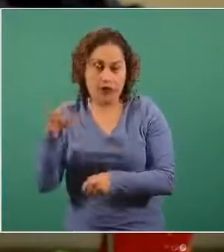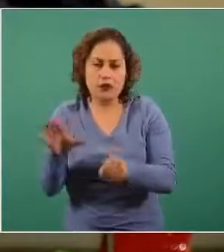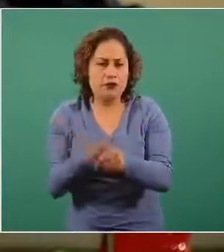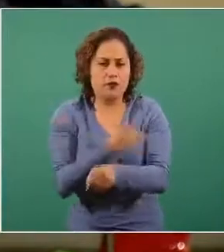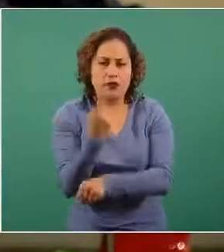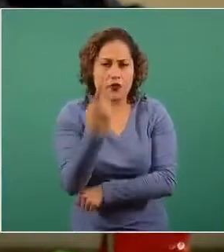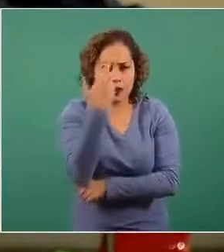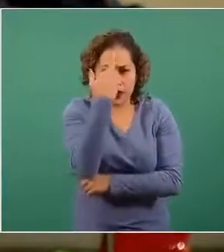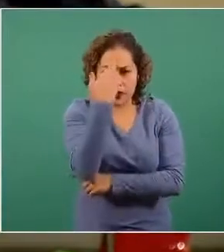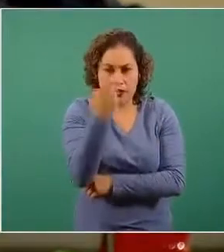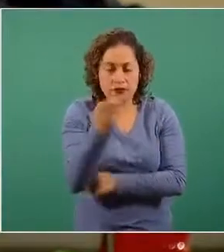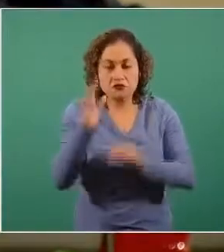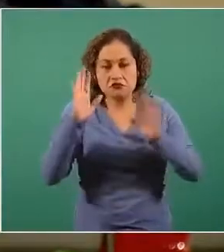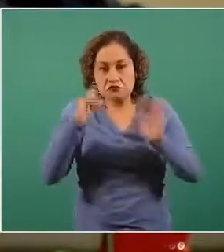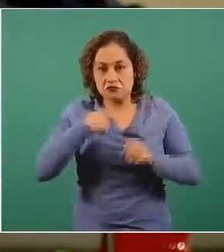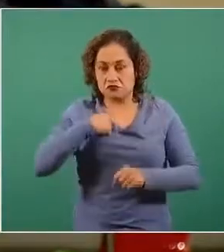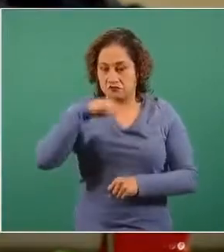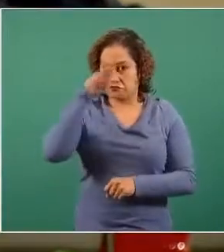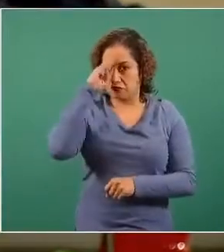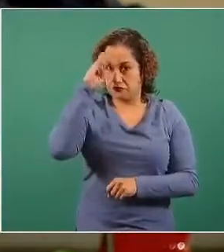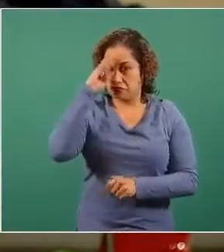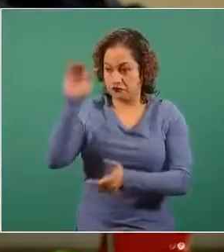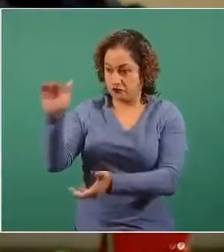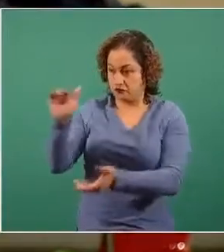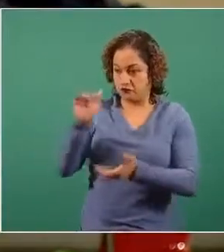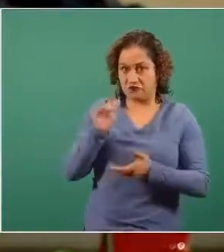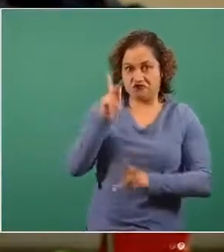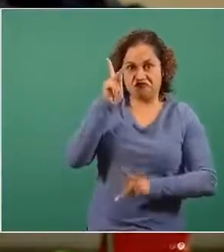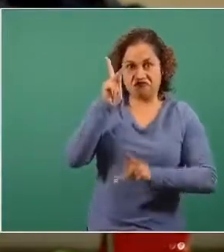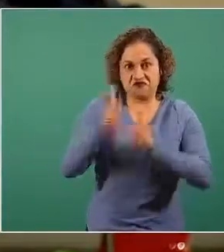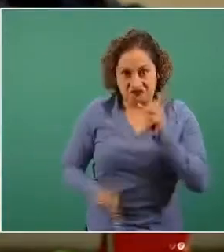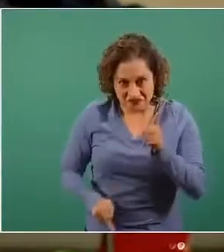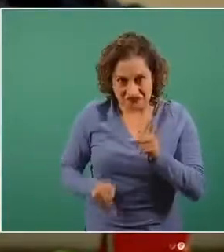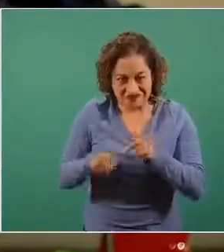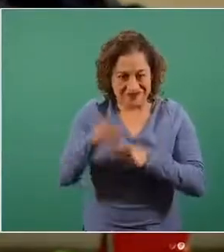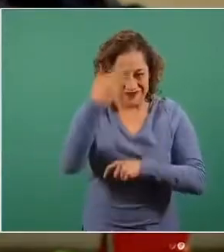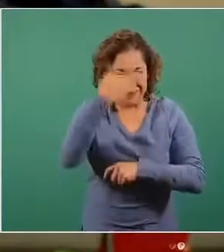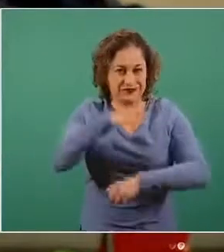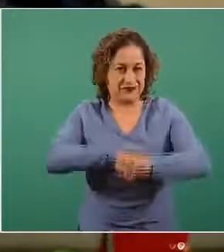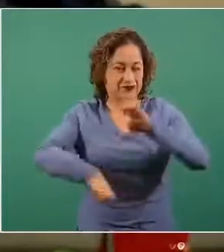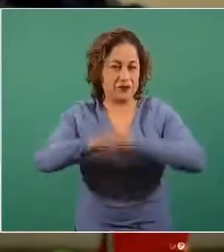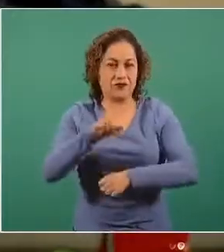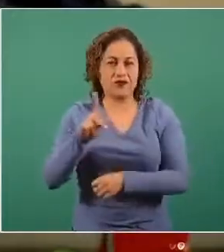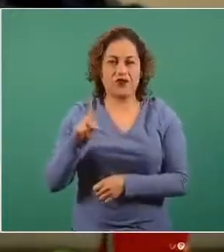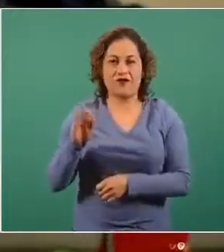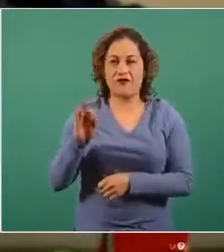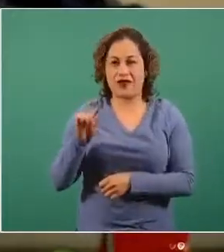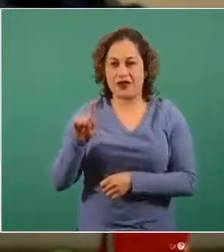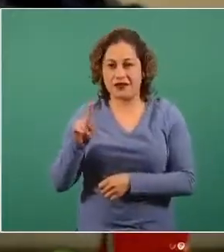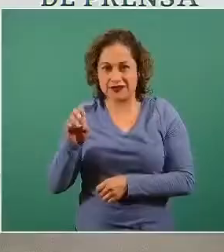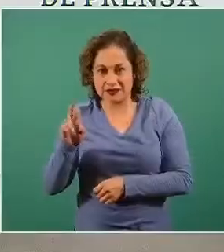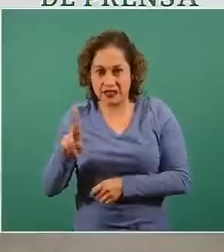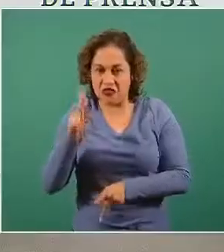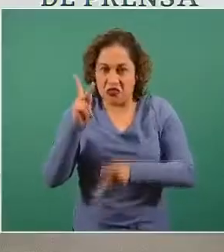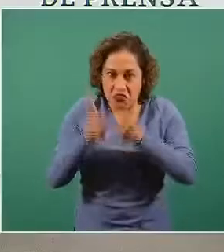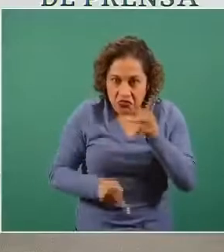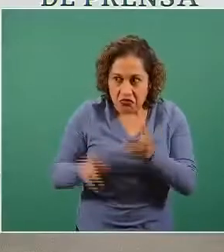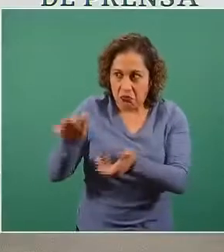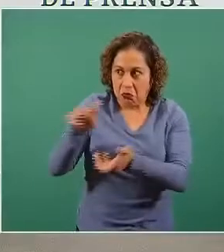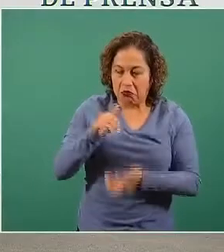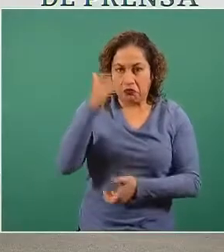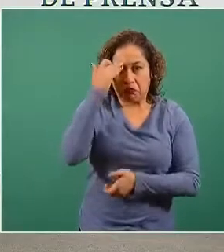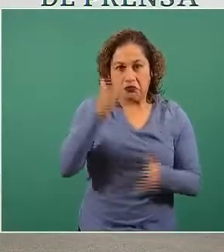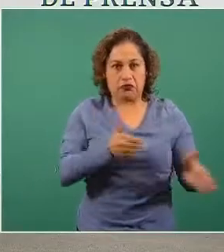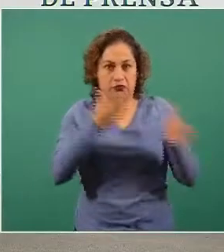esta situación de que dejaron de llegar vacunas por parte de Pfizer? ¿Cuál sería la situación, doctor? Es correcto. En general,